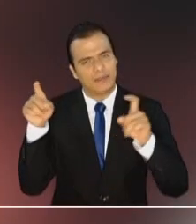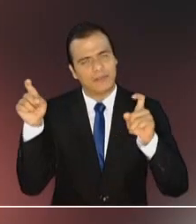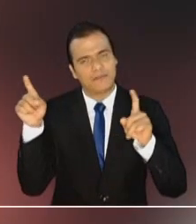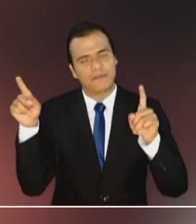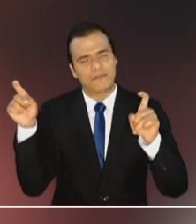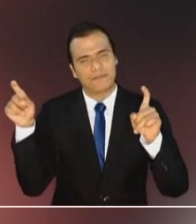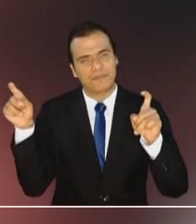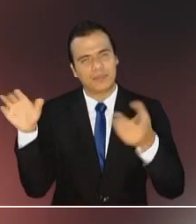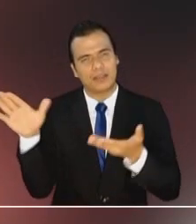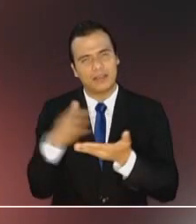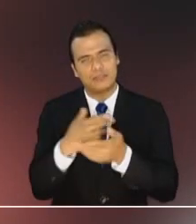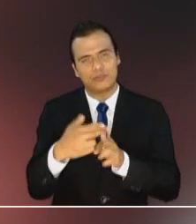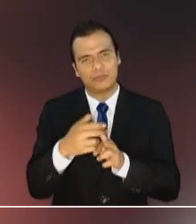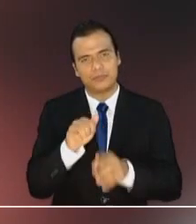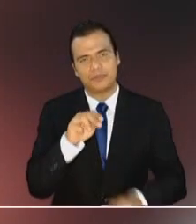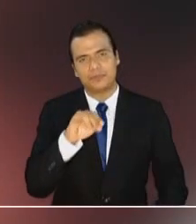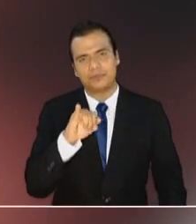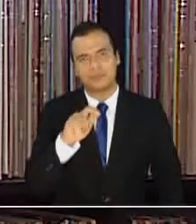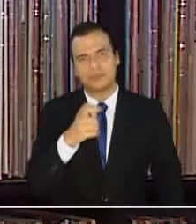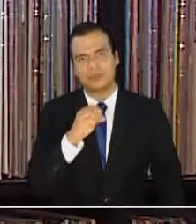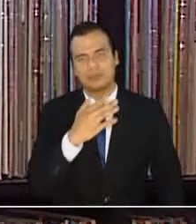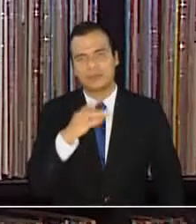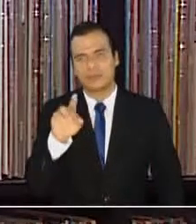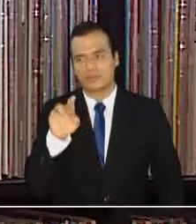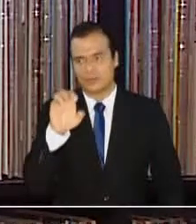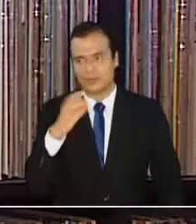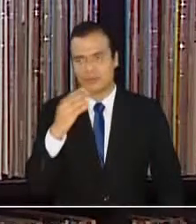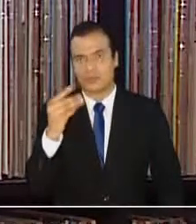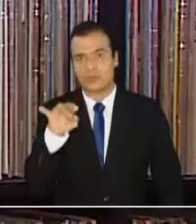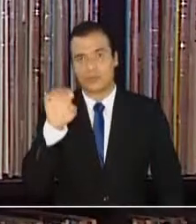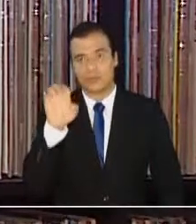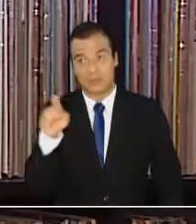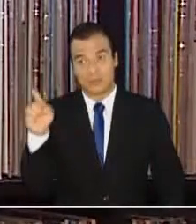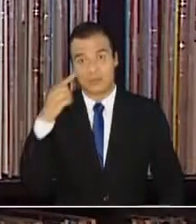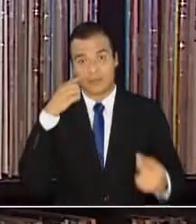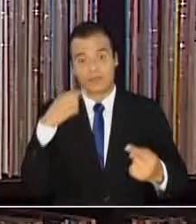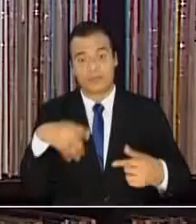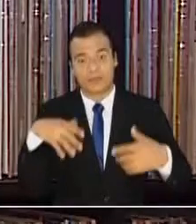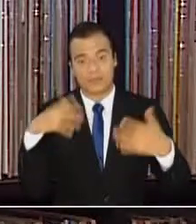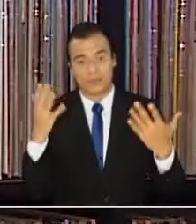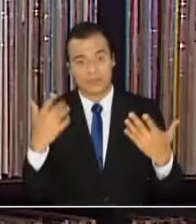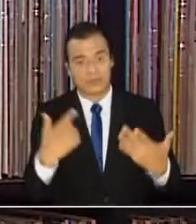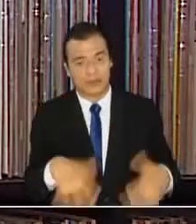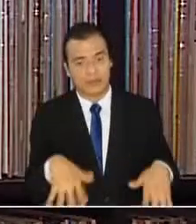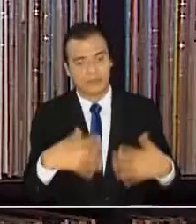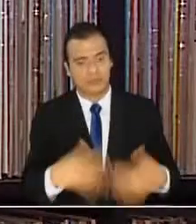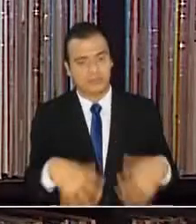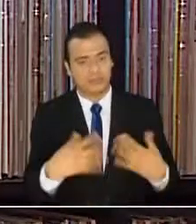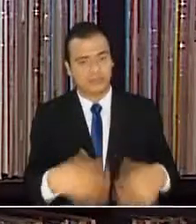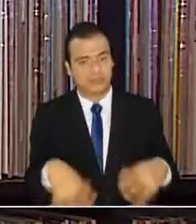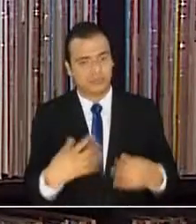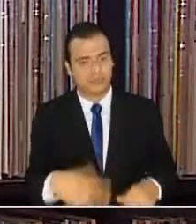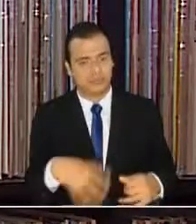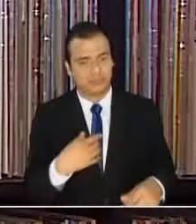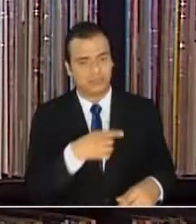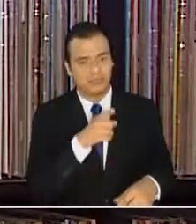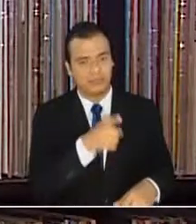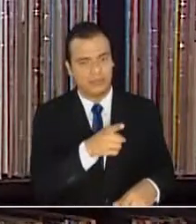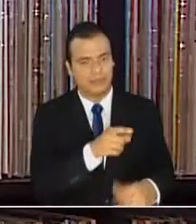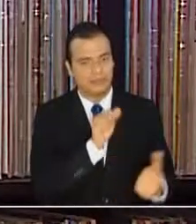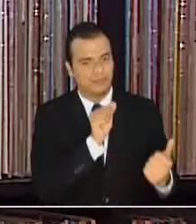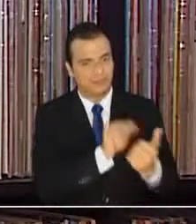hizo inolvidable su compadre Orlando Contreras. Pero para mí fue como un tío, porque me crié entre lo que es Orlando Contreras y mi